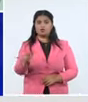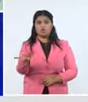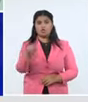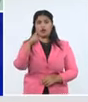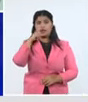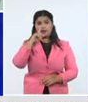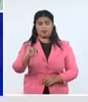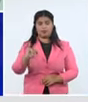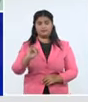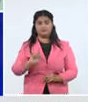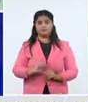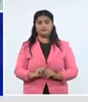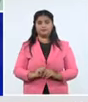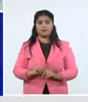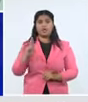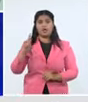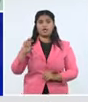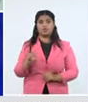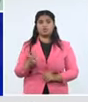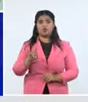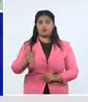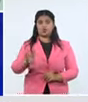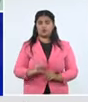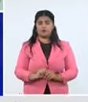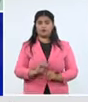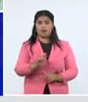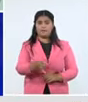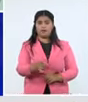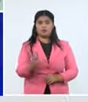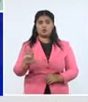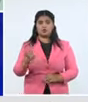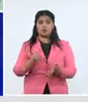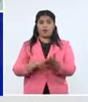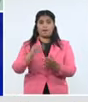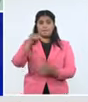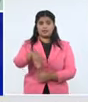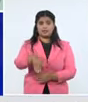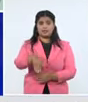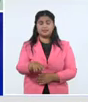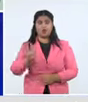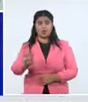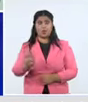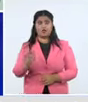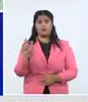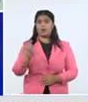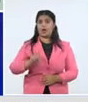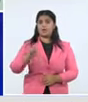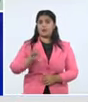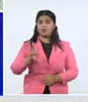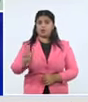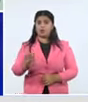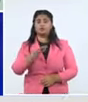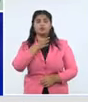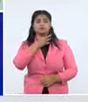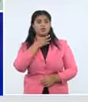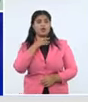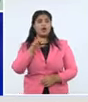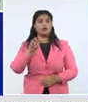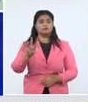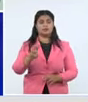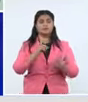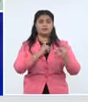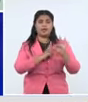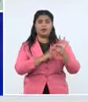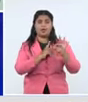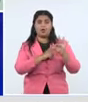Ranchuelo 9, Manicaragua 5, Placetas 4, al igual que Cifuentes y Caibarien, Crucijada 3 y Quemado de